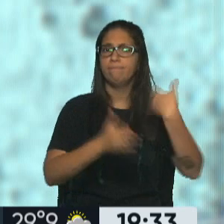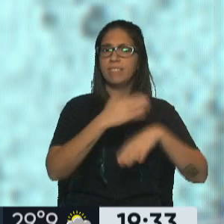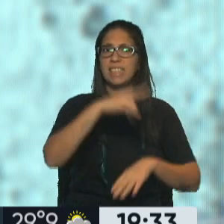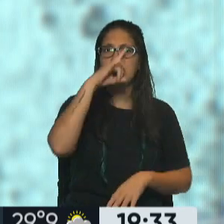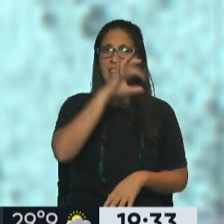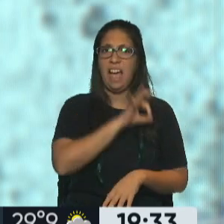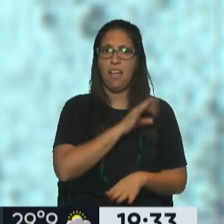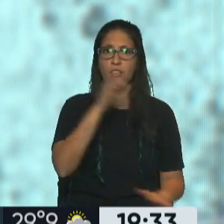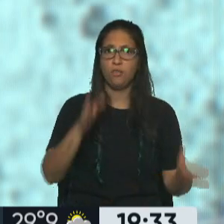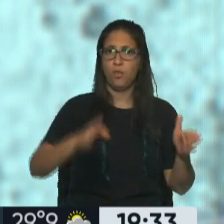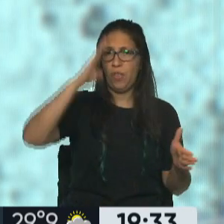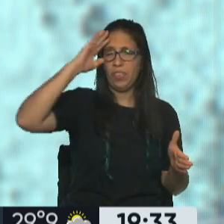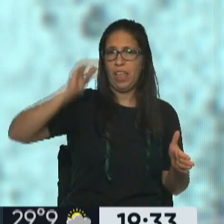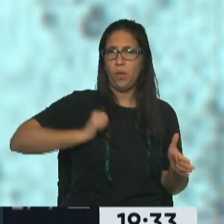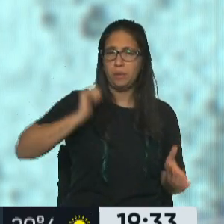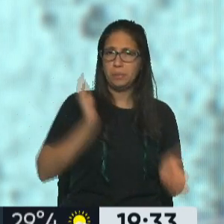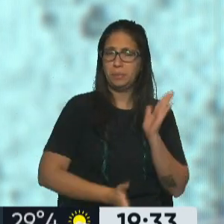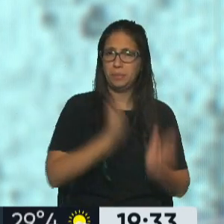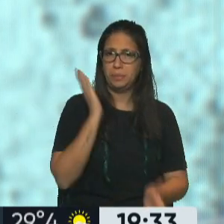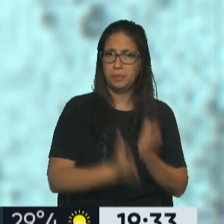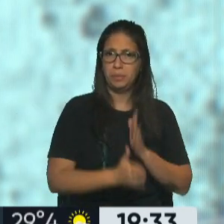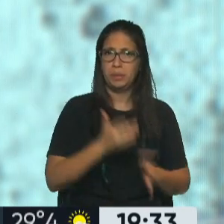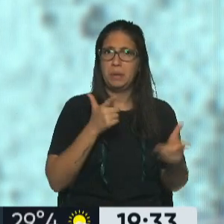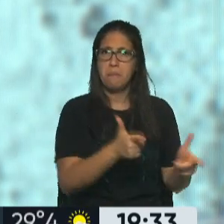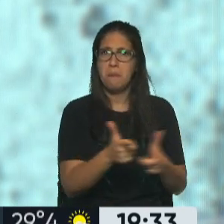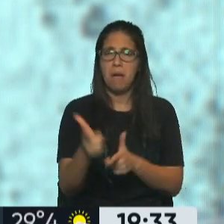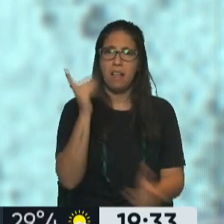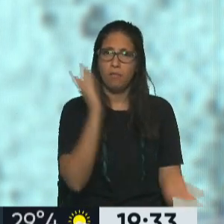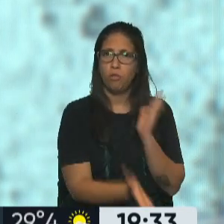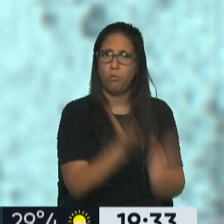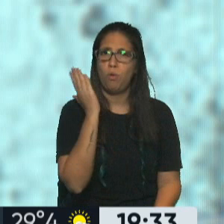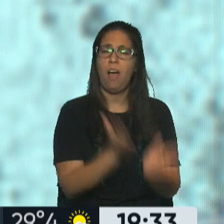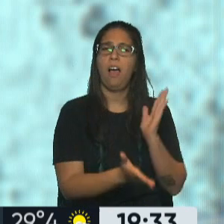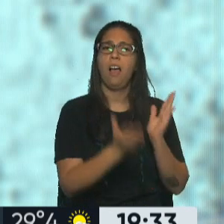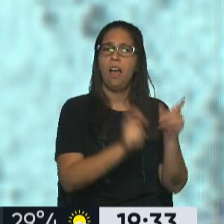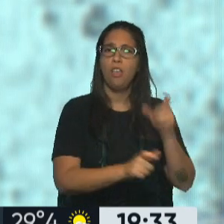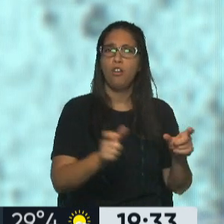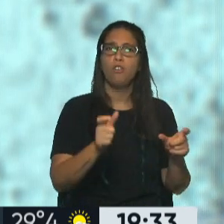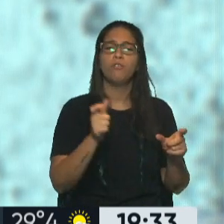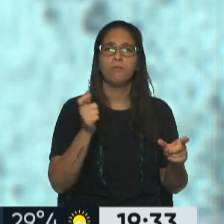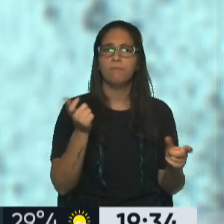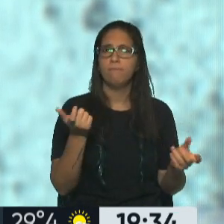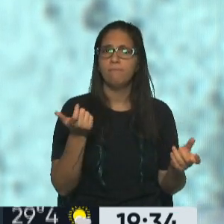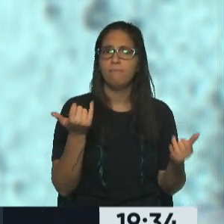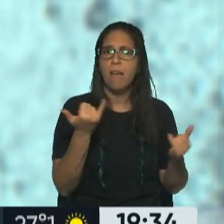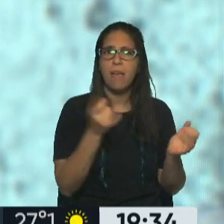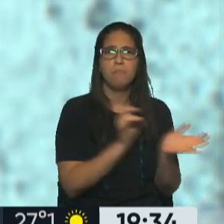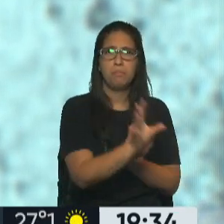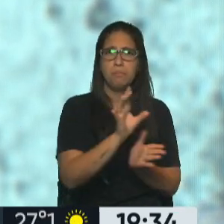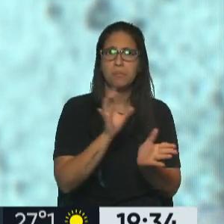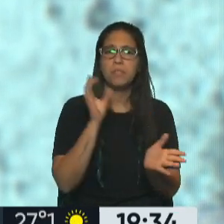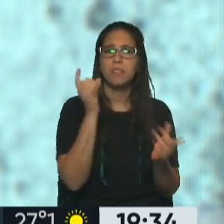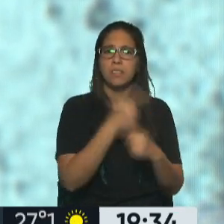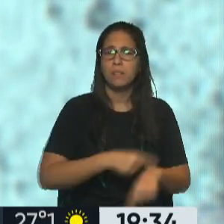dictadura bastante dura que había fusilado que había torturado este que había proscripto que había tenido unas